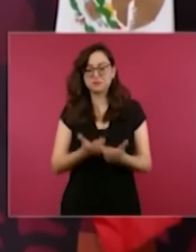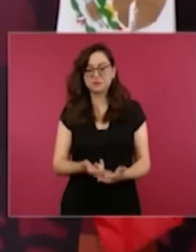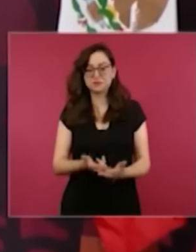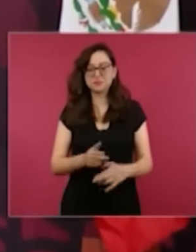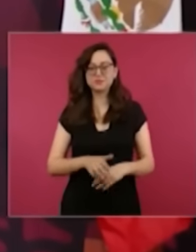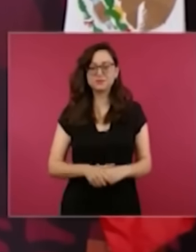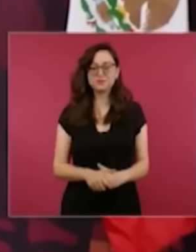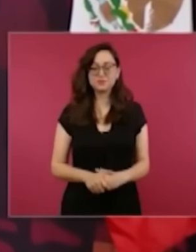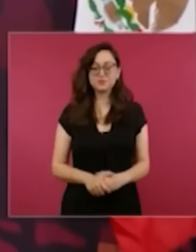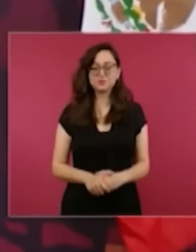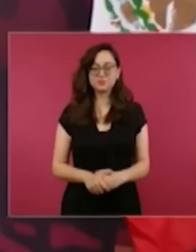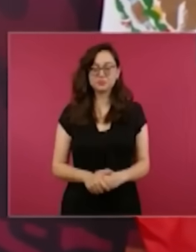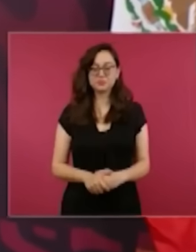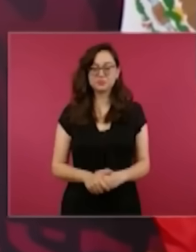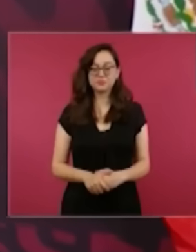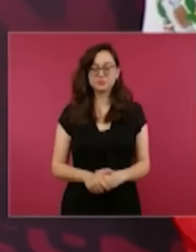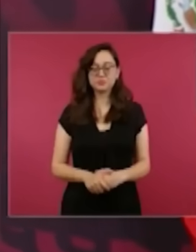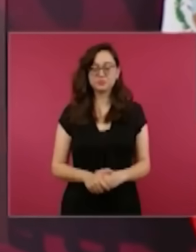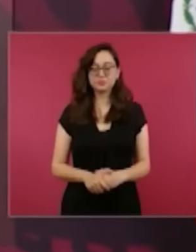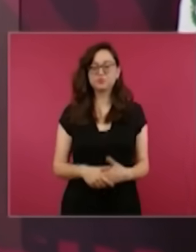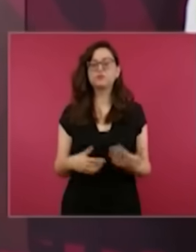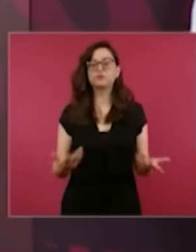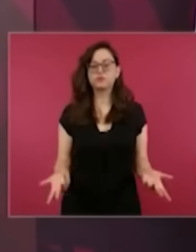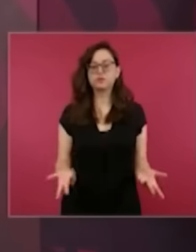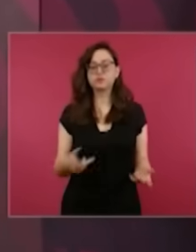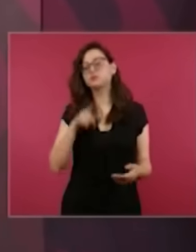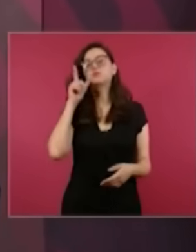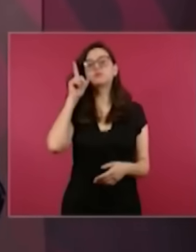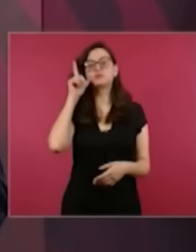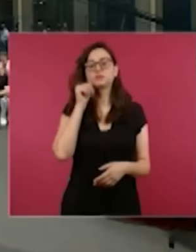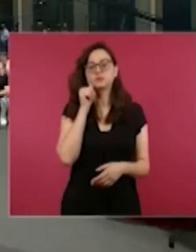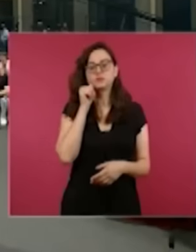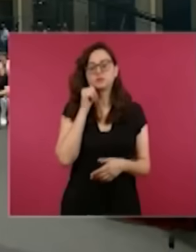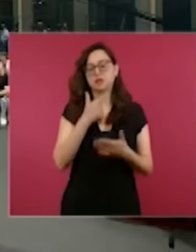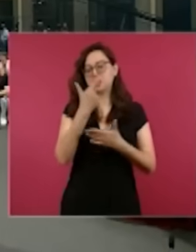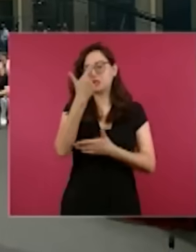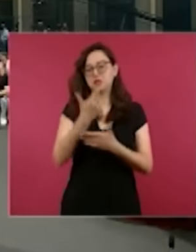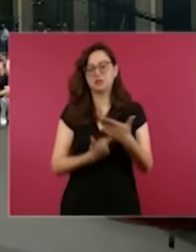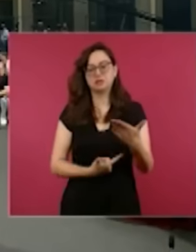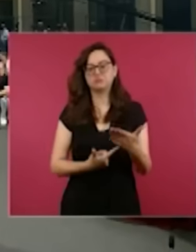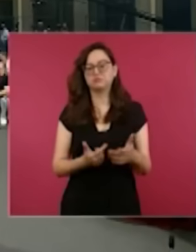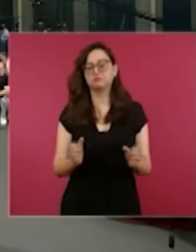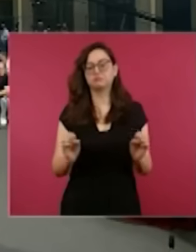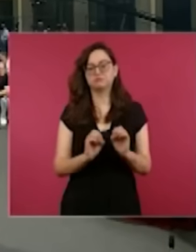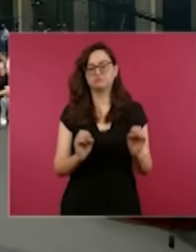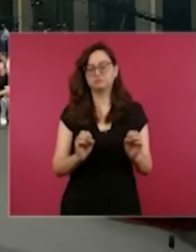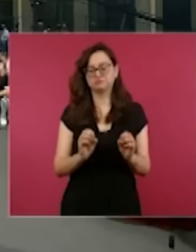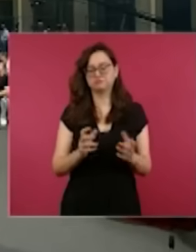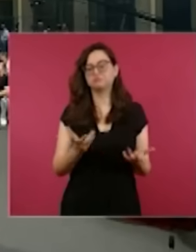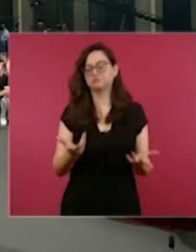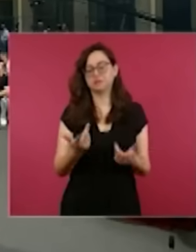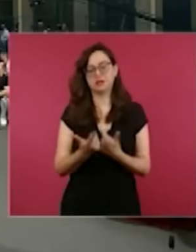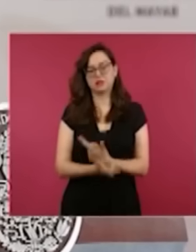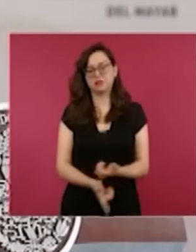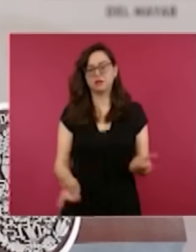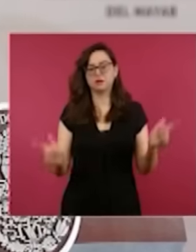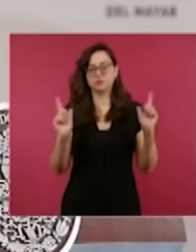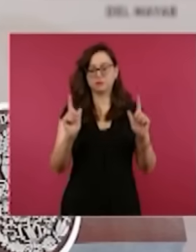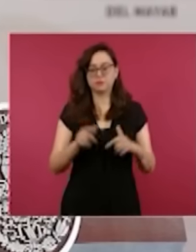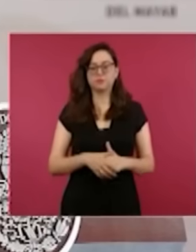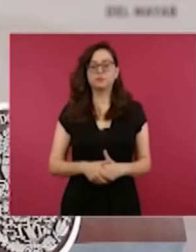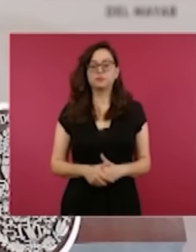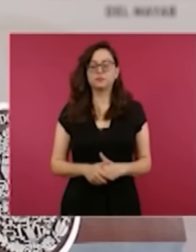más preocupa a los mexicanos, que es el de la seguridad al interior? ¿Cómo es posible que hay un cuartel del ejército